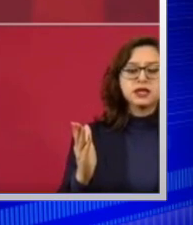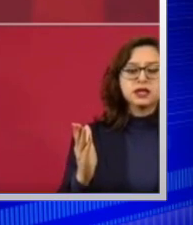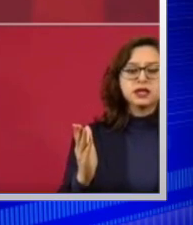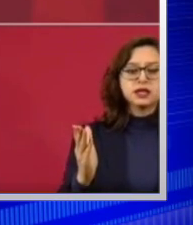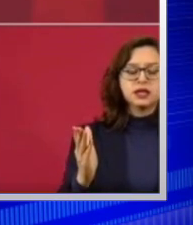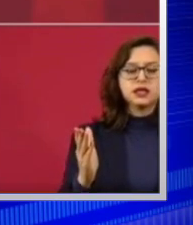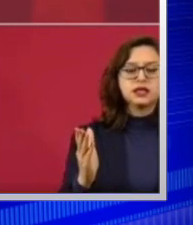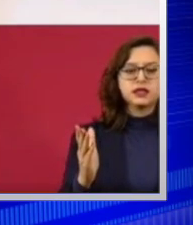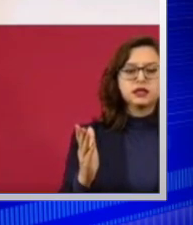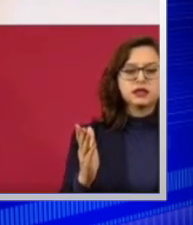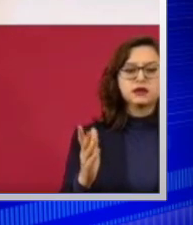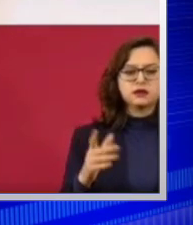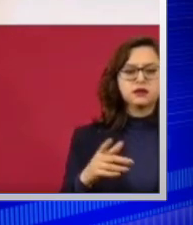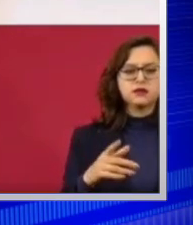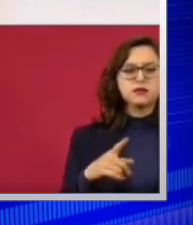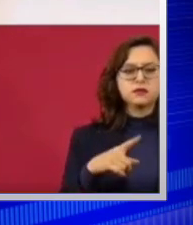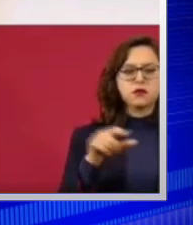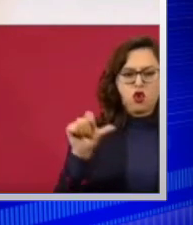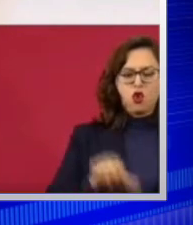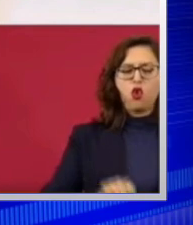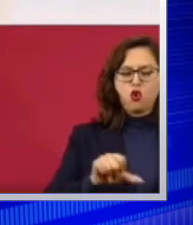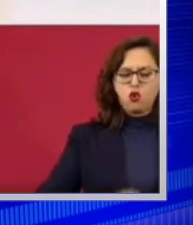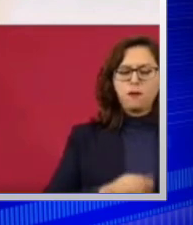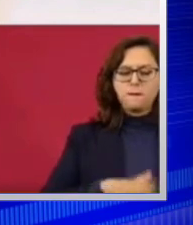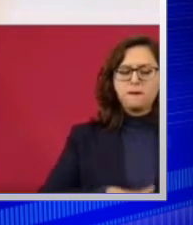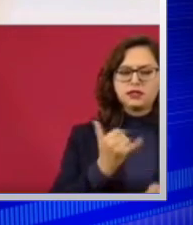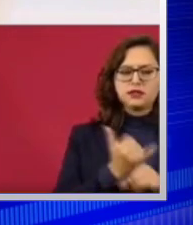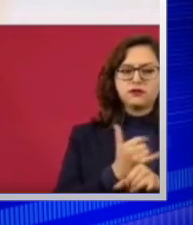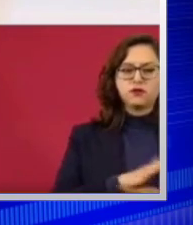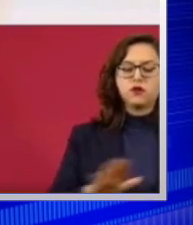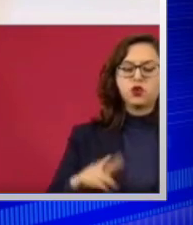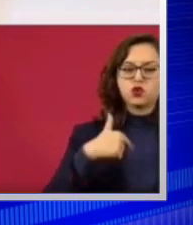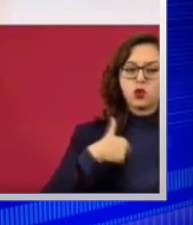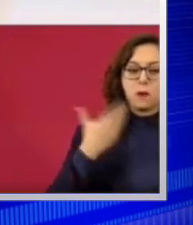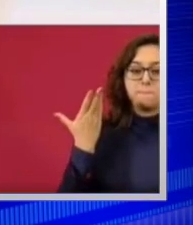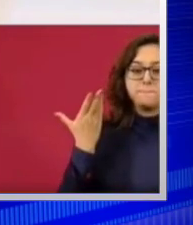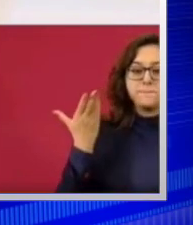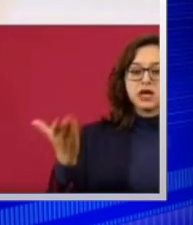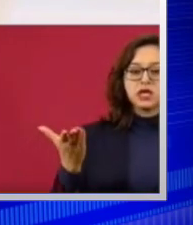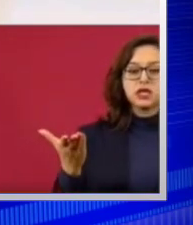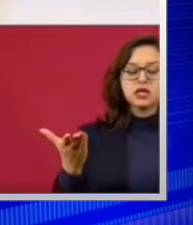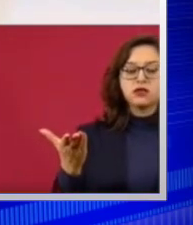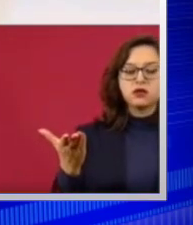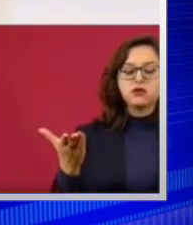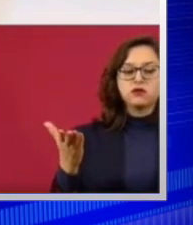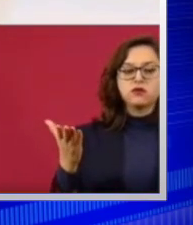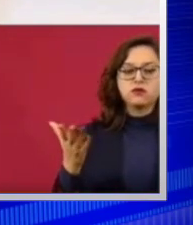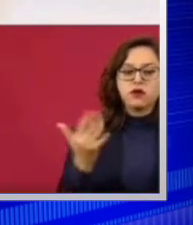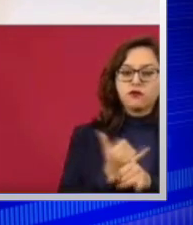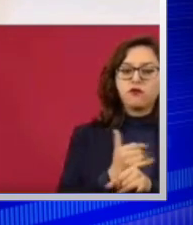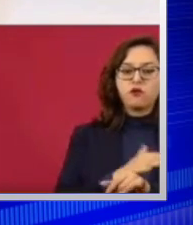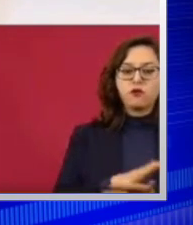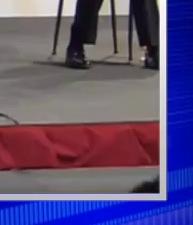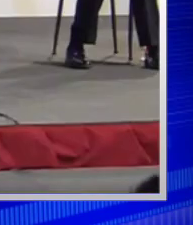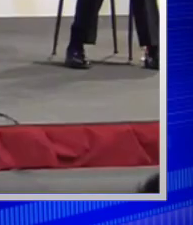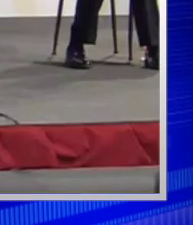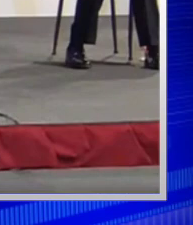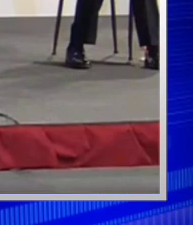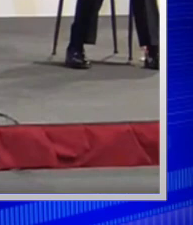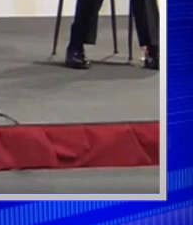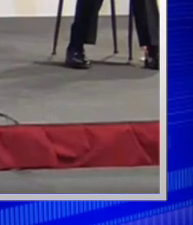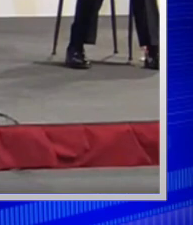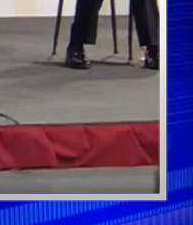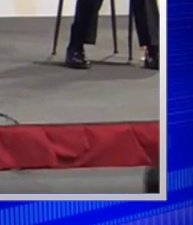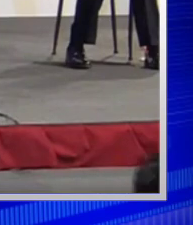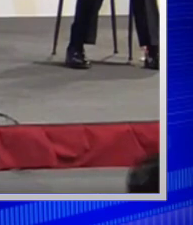va a dar a conocer el día de hoy para que la oficina de transparencia